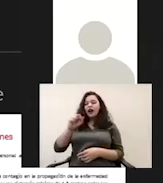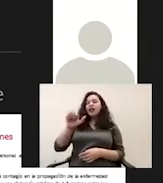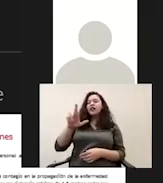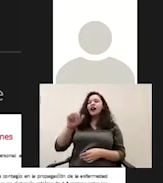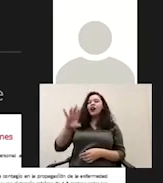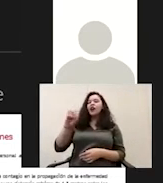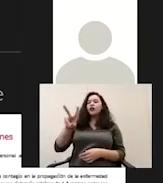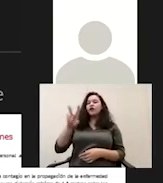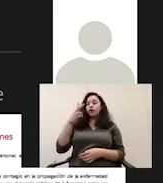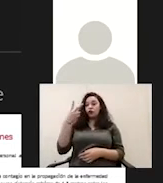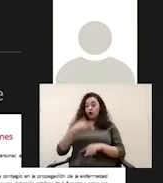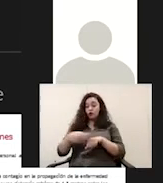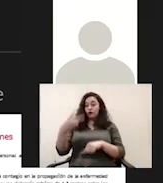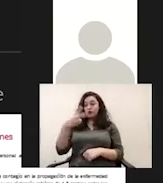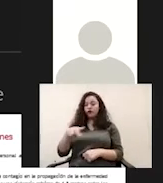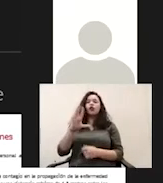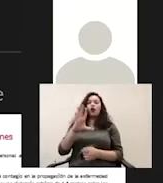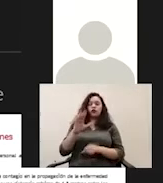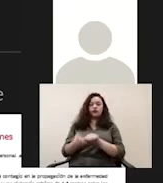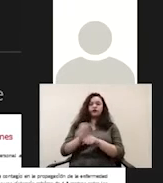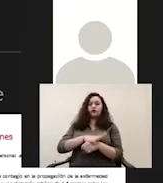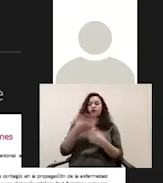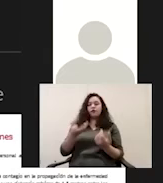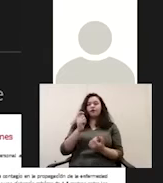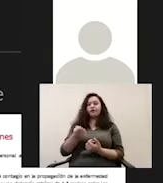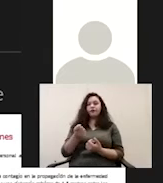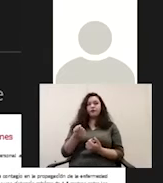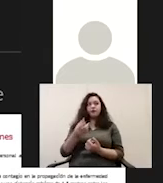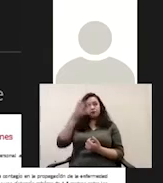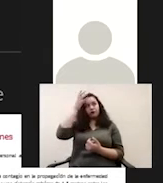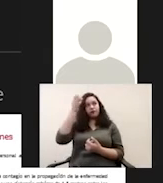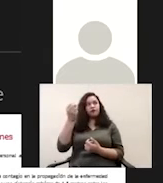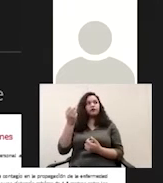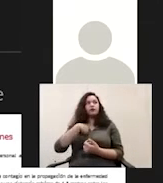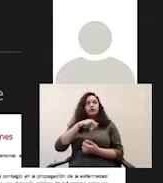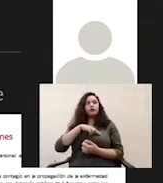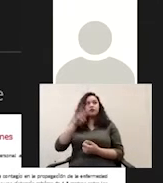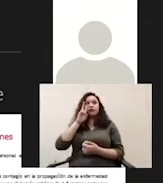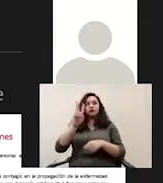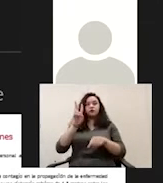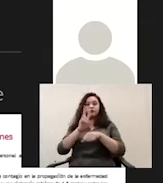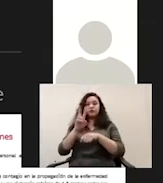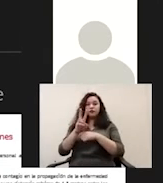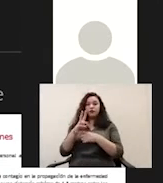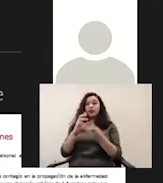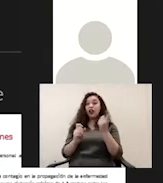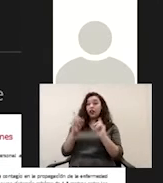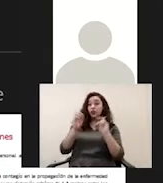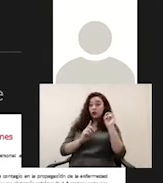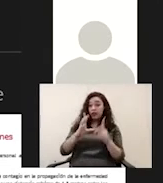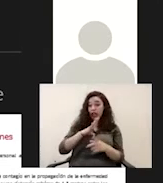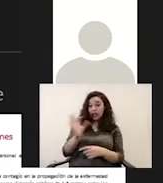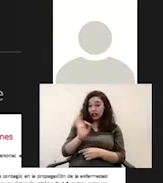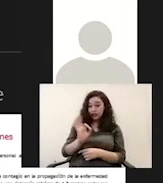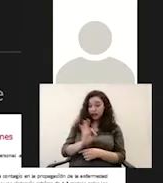COVID. Como definición operacional vamos a observar casos sospechosos. Casos sospechosos son